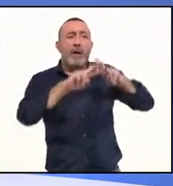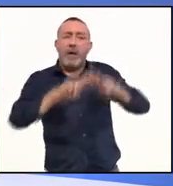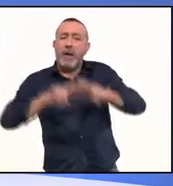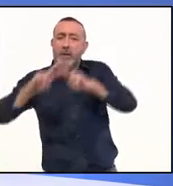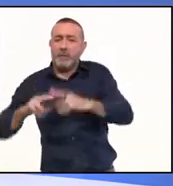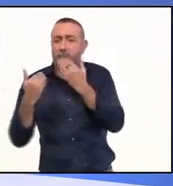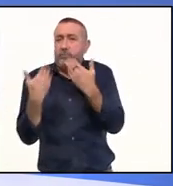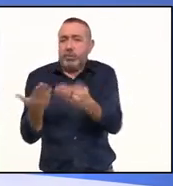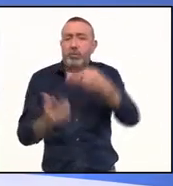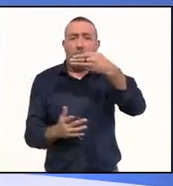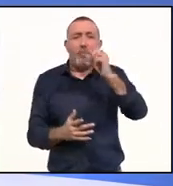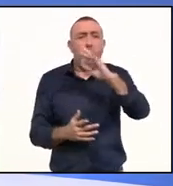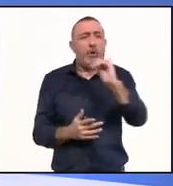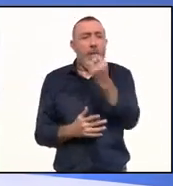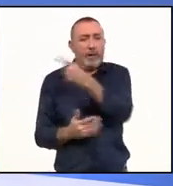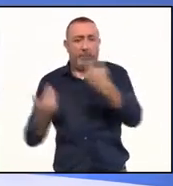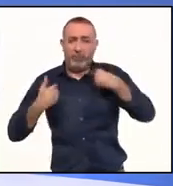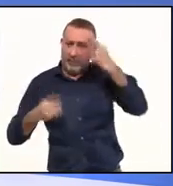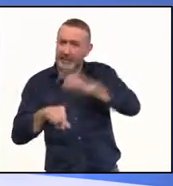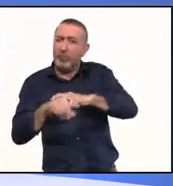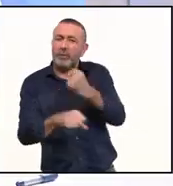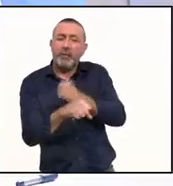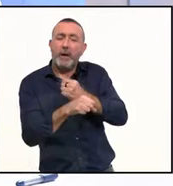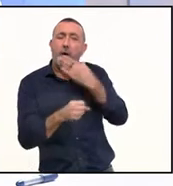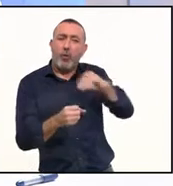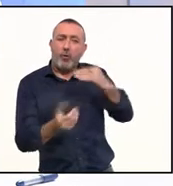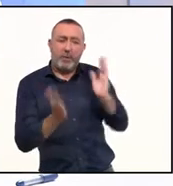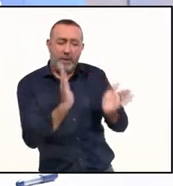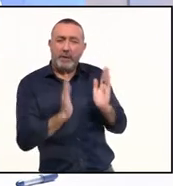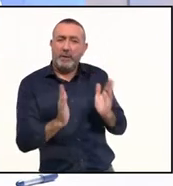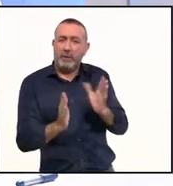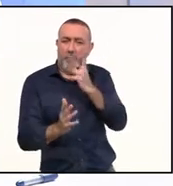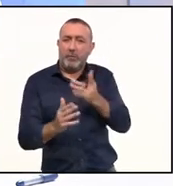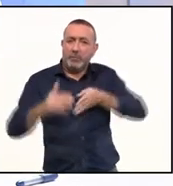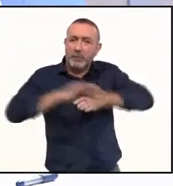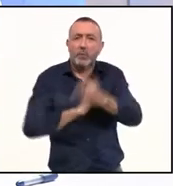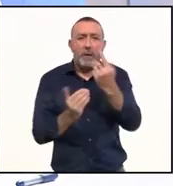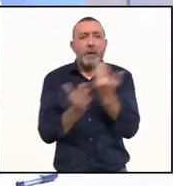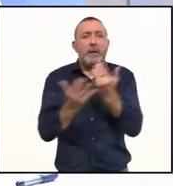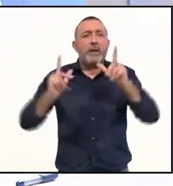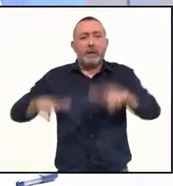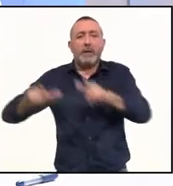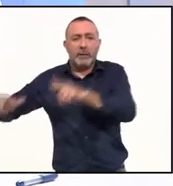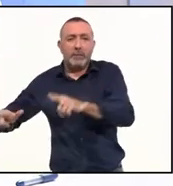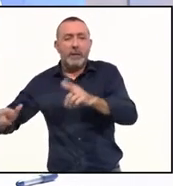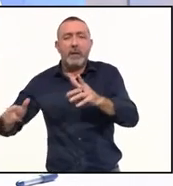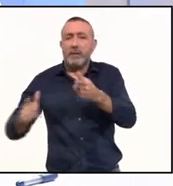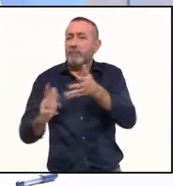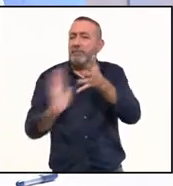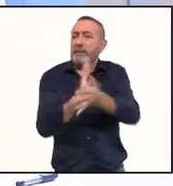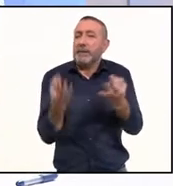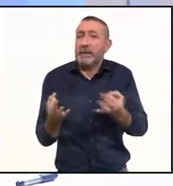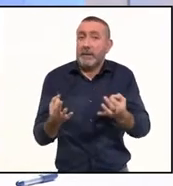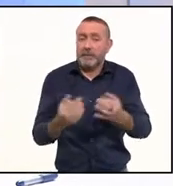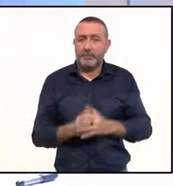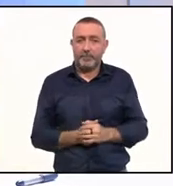trabaja con los jóvenes borja por ejemplo con los más jóvenes cuando tú ya la gente plantas en una clase y les preguntas y enteral de esto pues la